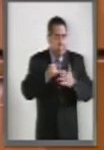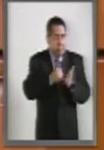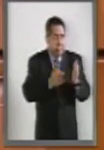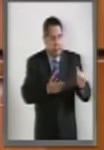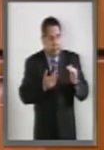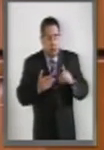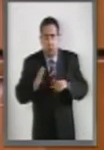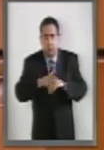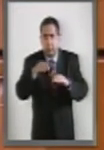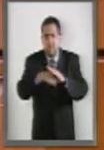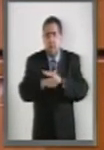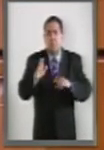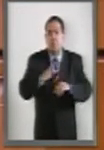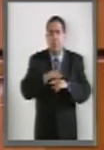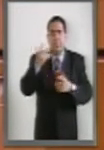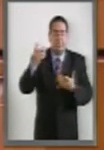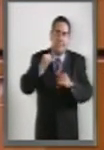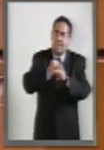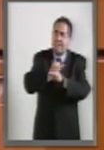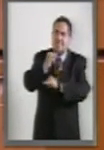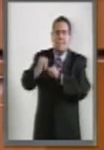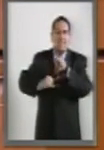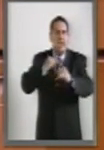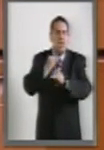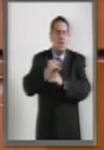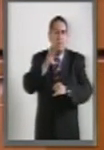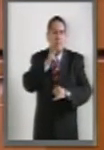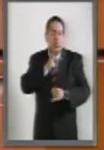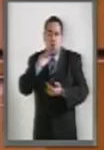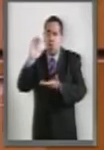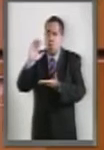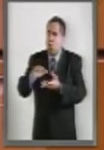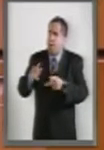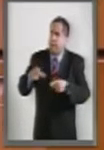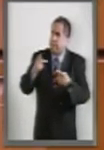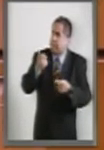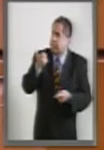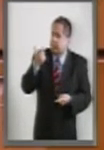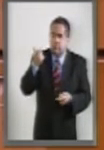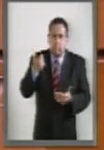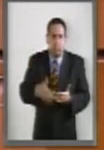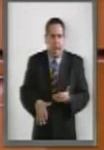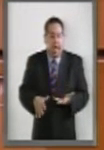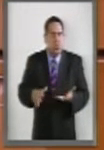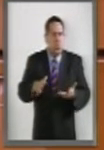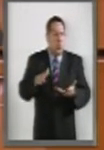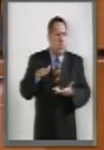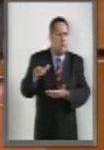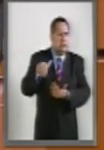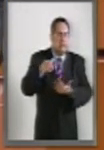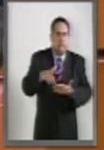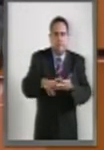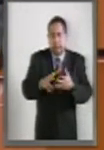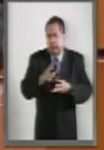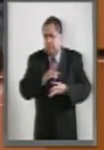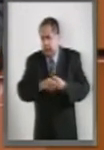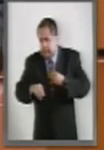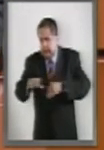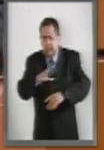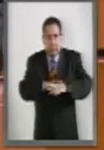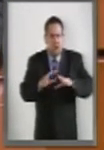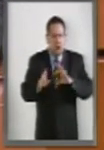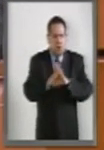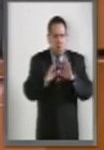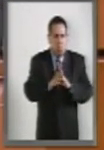como consecuencia de la caída internacional en los precios del petróleo y la dramática caída en la plataforma de producción